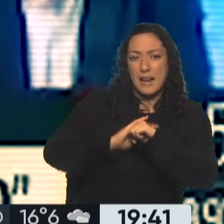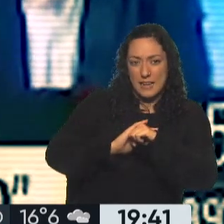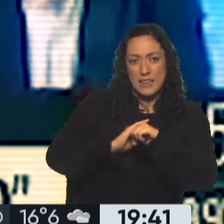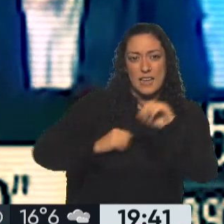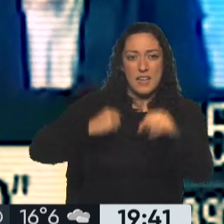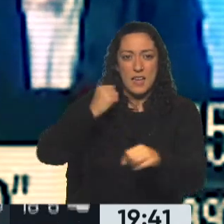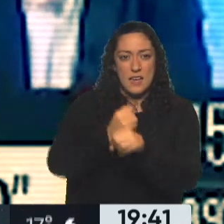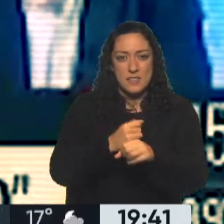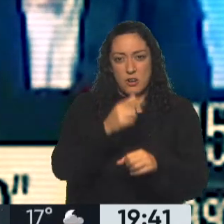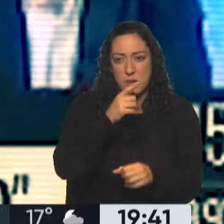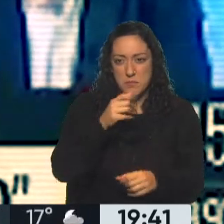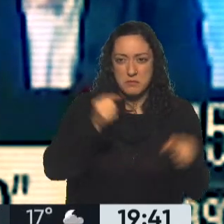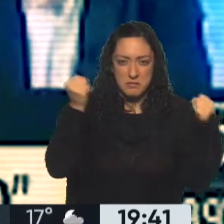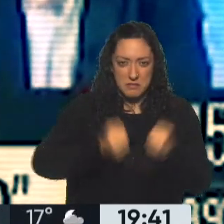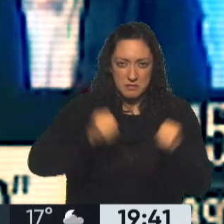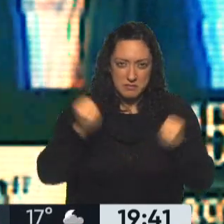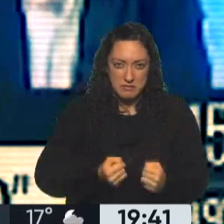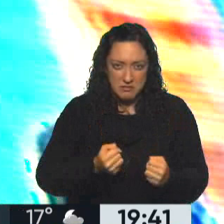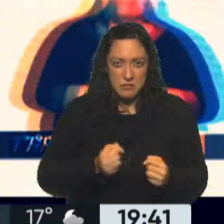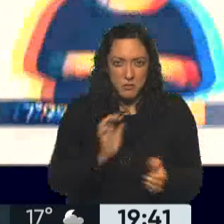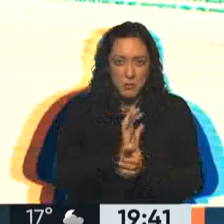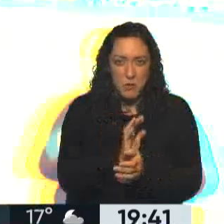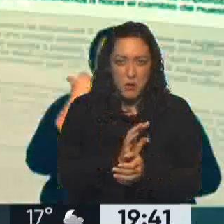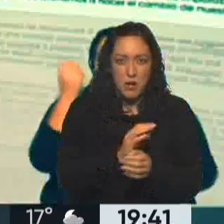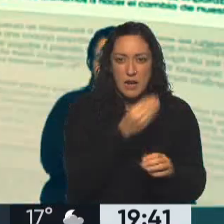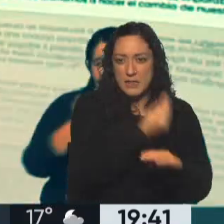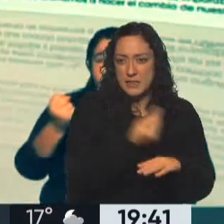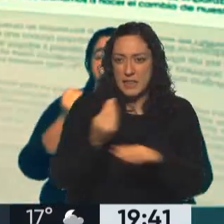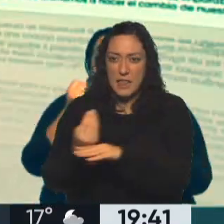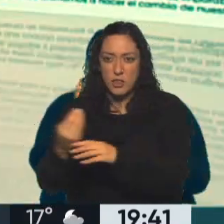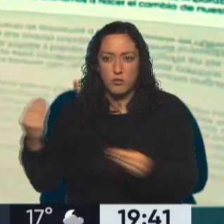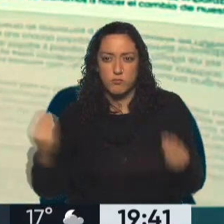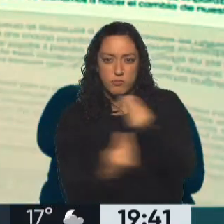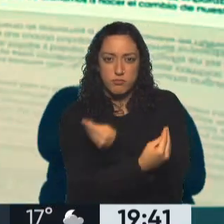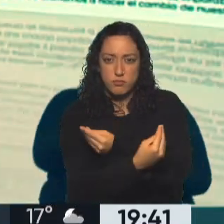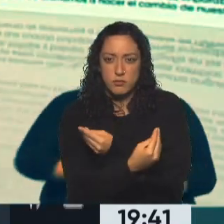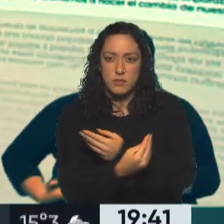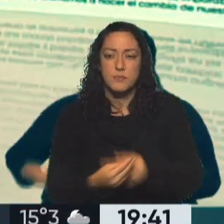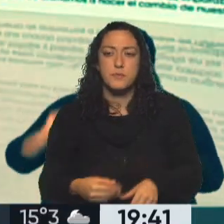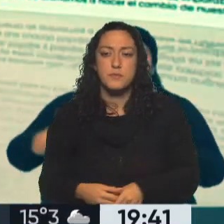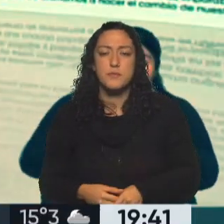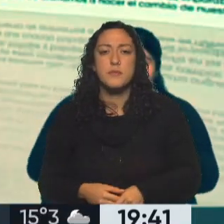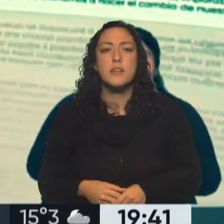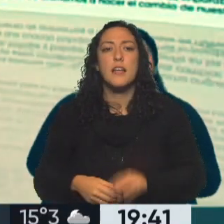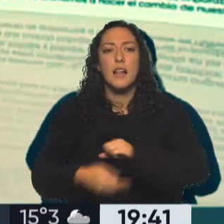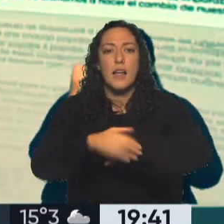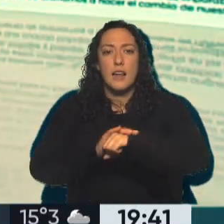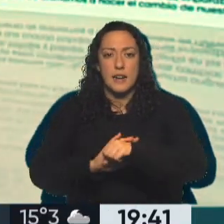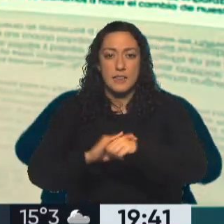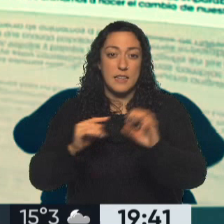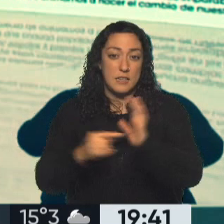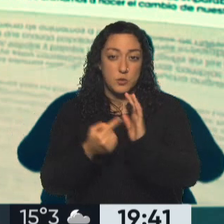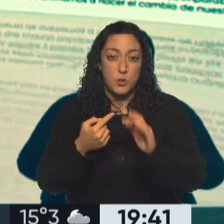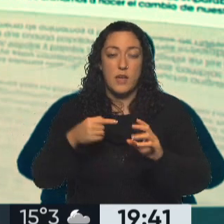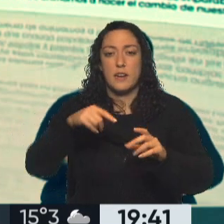me suena casi a un capricho, de querer cruzar candidatos. Horacio Rodríguez Larreta, el jefe de gobierno porteño, a través de sus redes